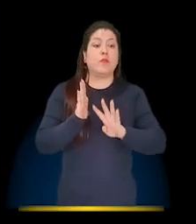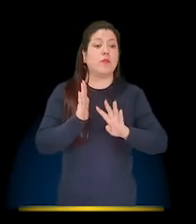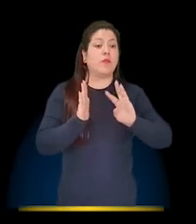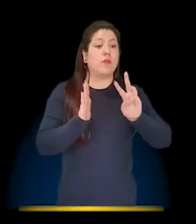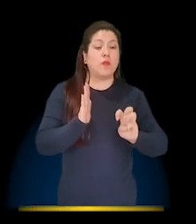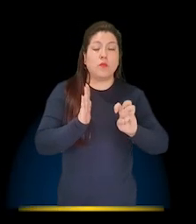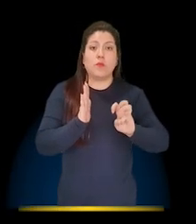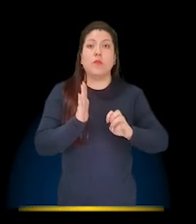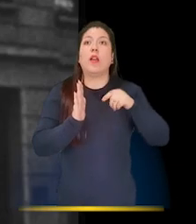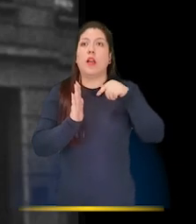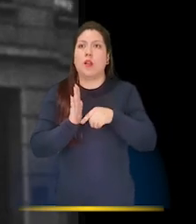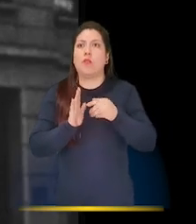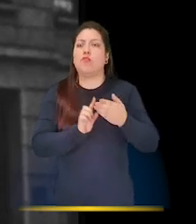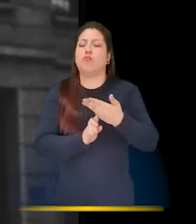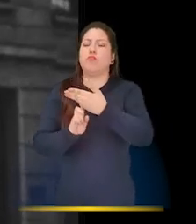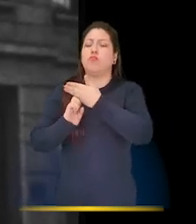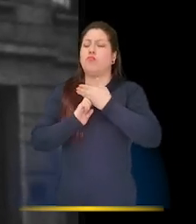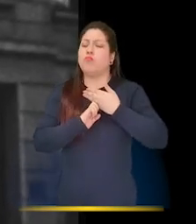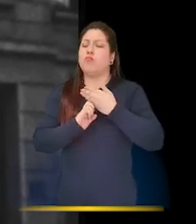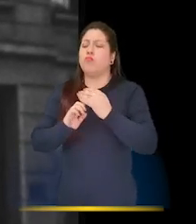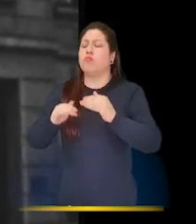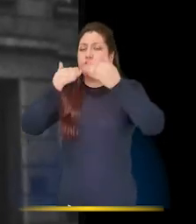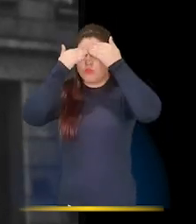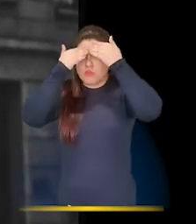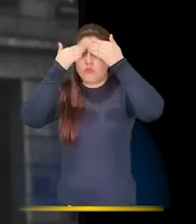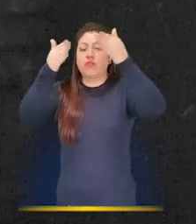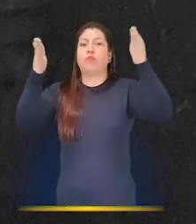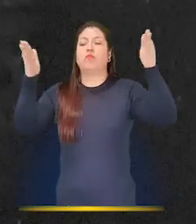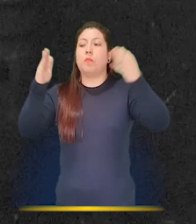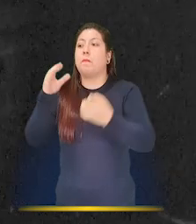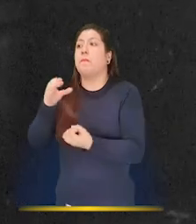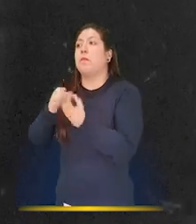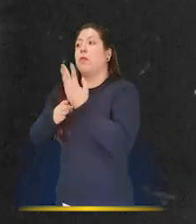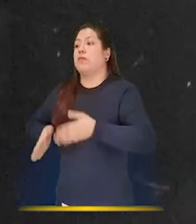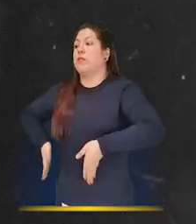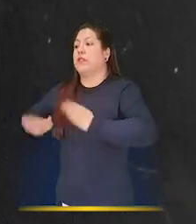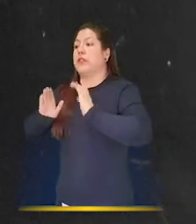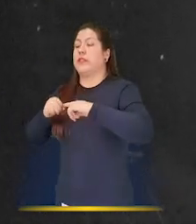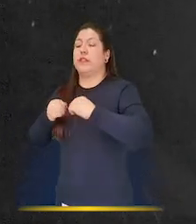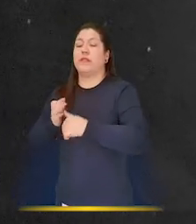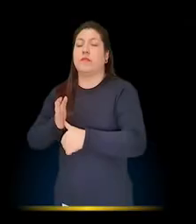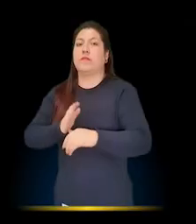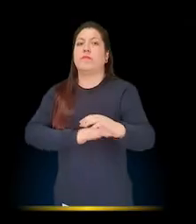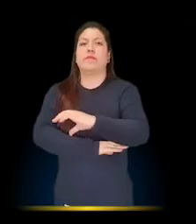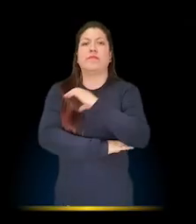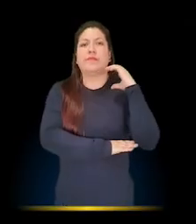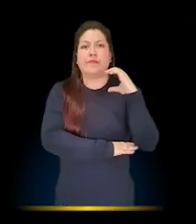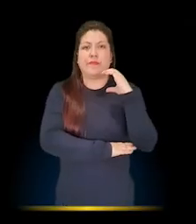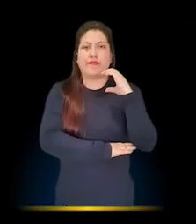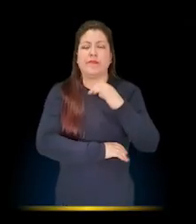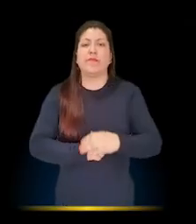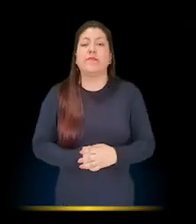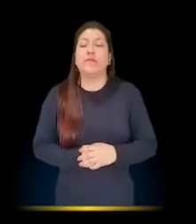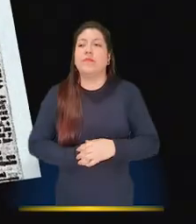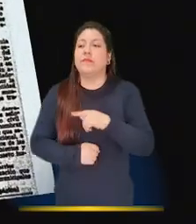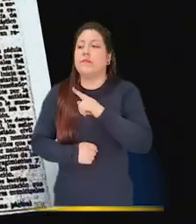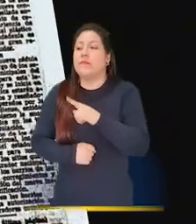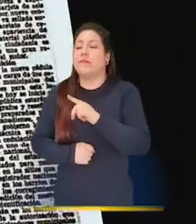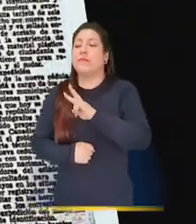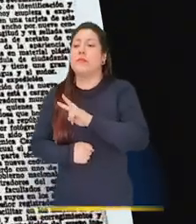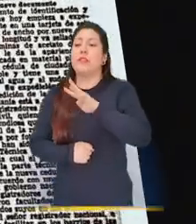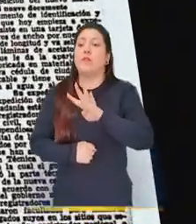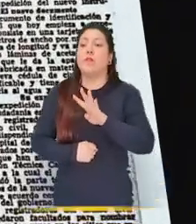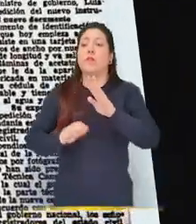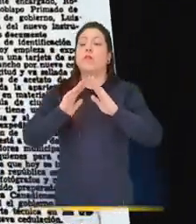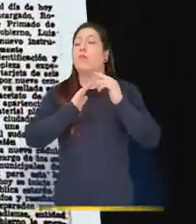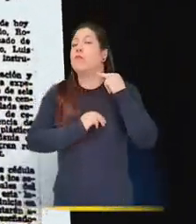de diciembre de 1948, con el fin de proteger la democracia, nace la Registraduría Nacional del Estado Civil.